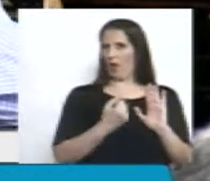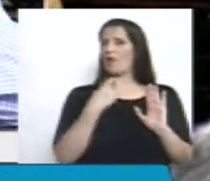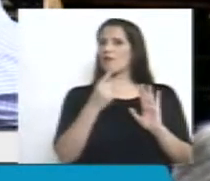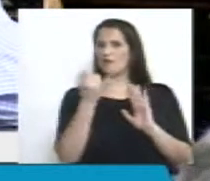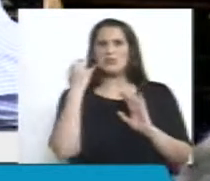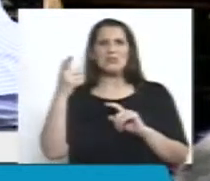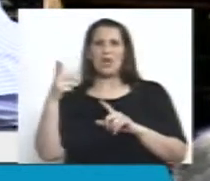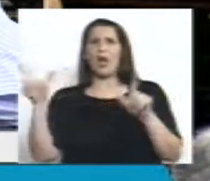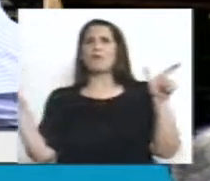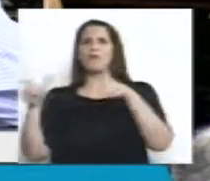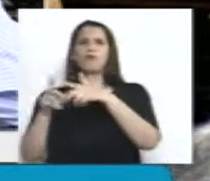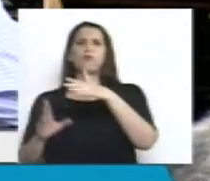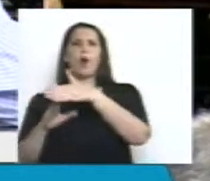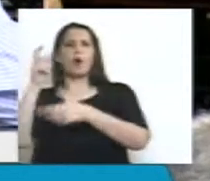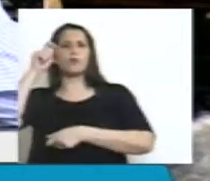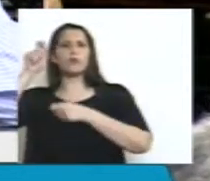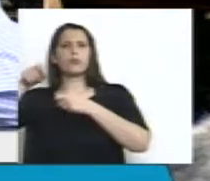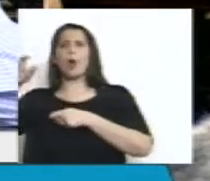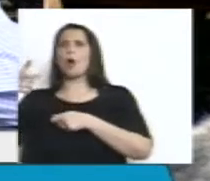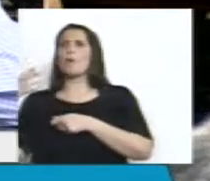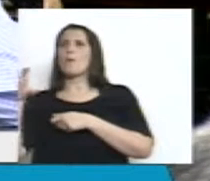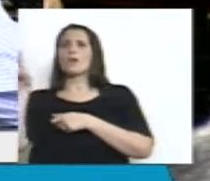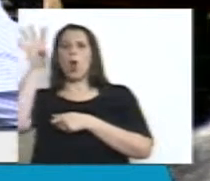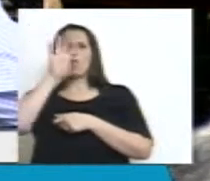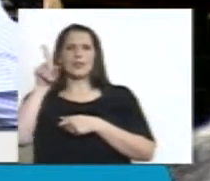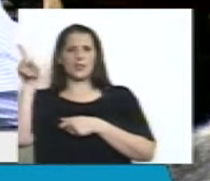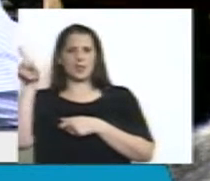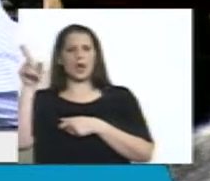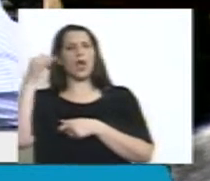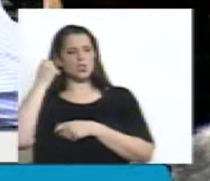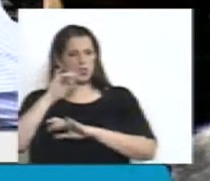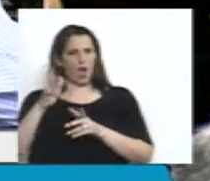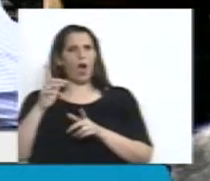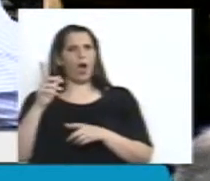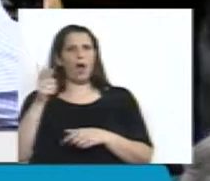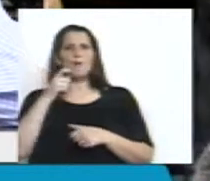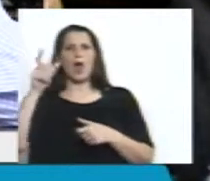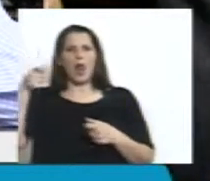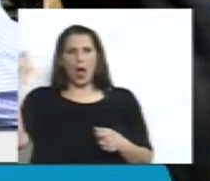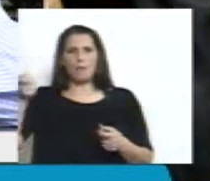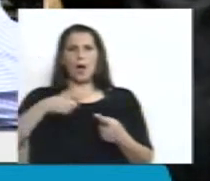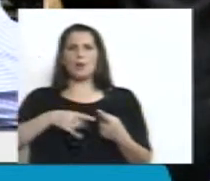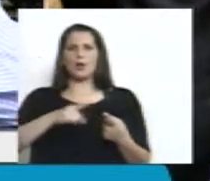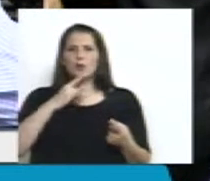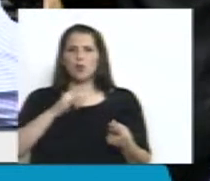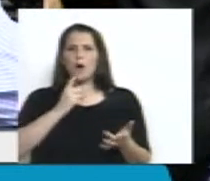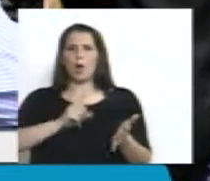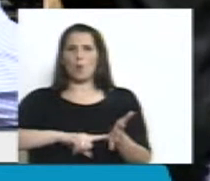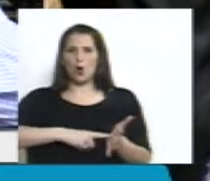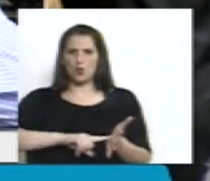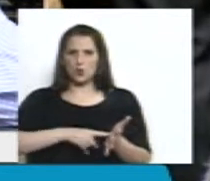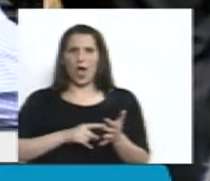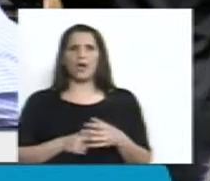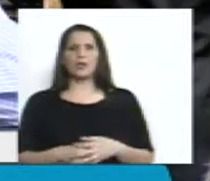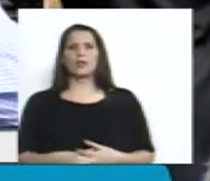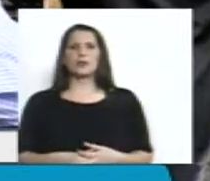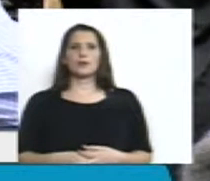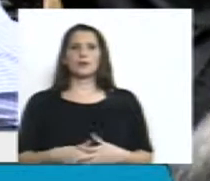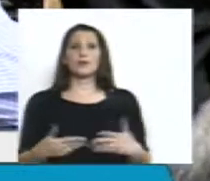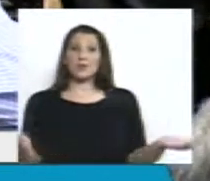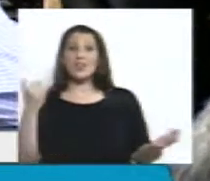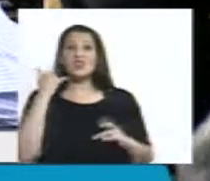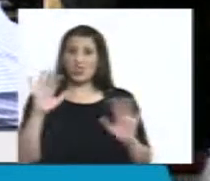Cortes Supremas de Justicia de provincias. Lo ha hecho la provincia de La Pampa, la provincia de Tucumán, la ciudad de Buenos Aires, que